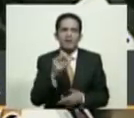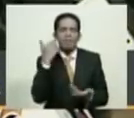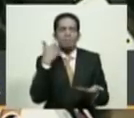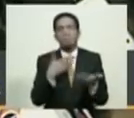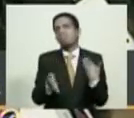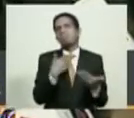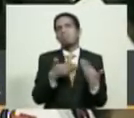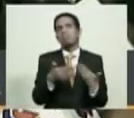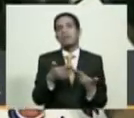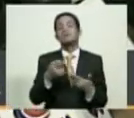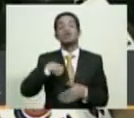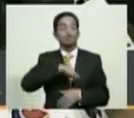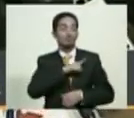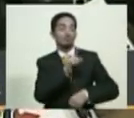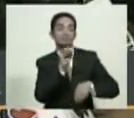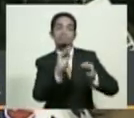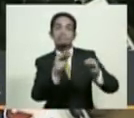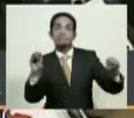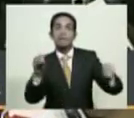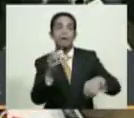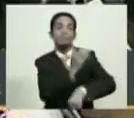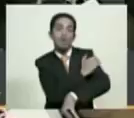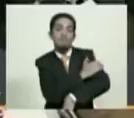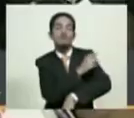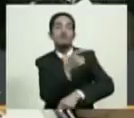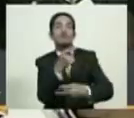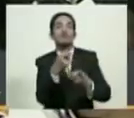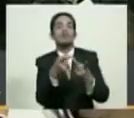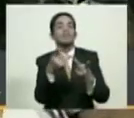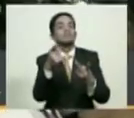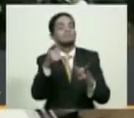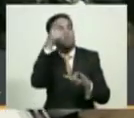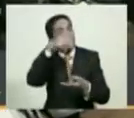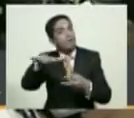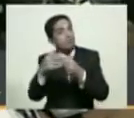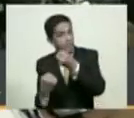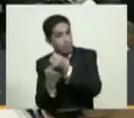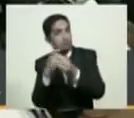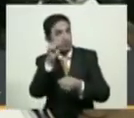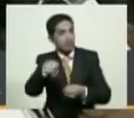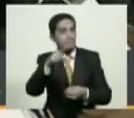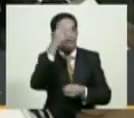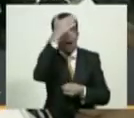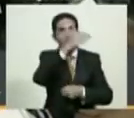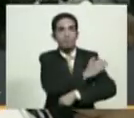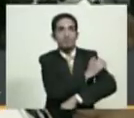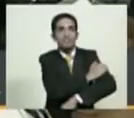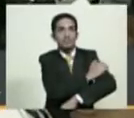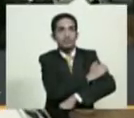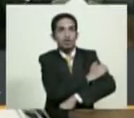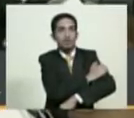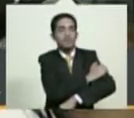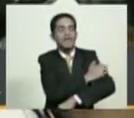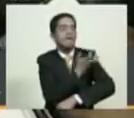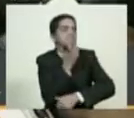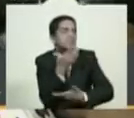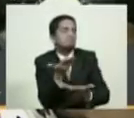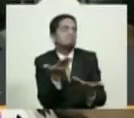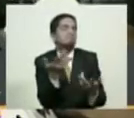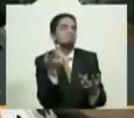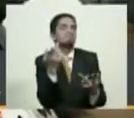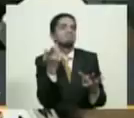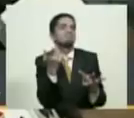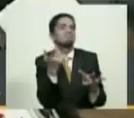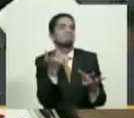adversa, que hoy, tanto al pueblo que nos apoya, como a aquel pueblo que por condiciones, por X,